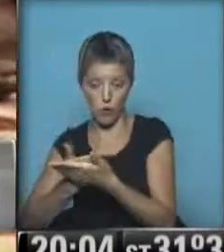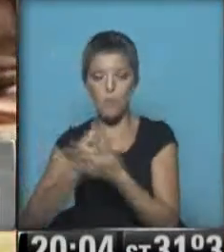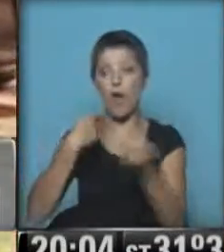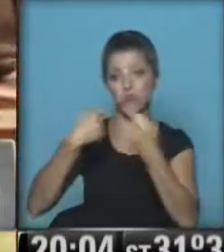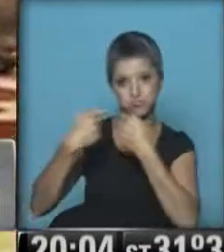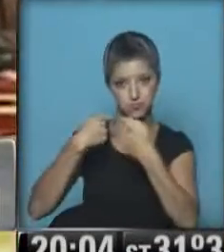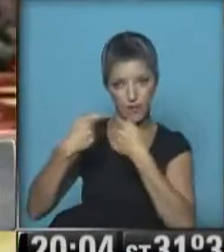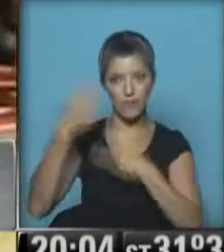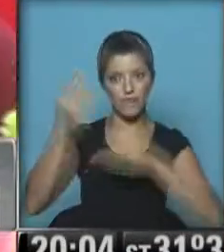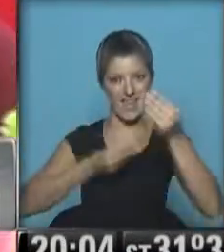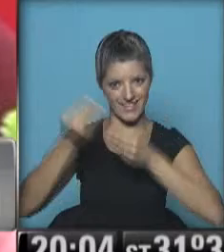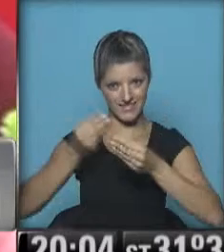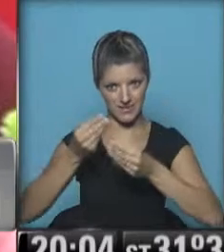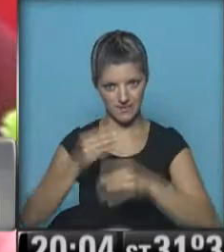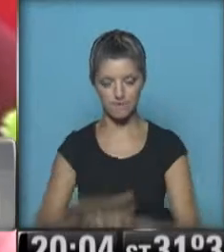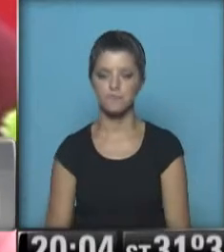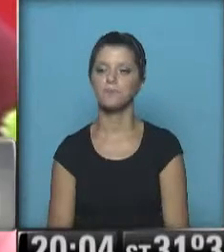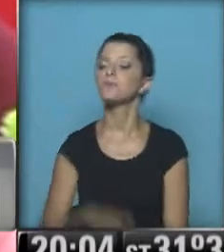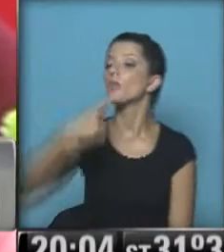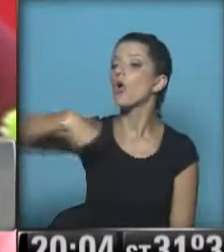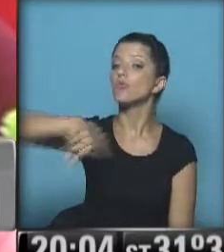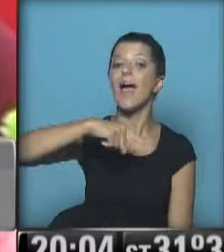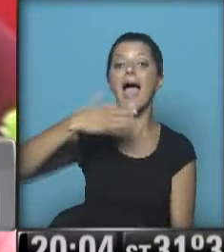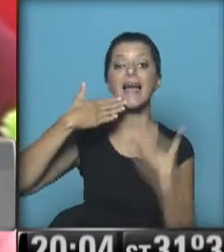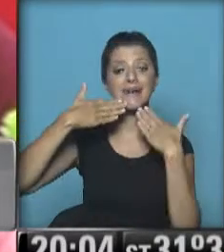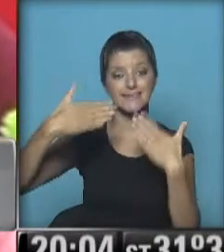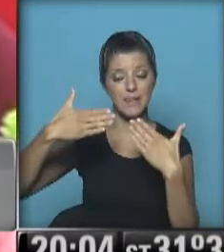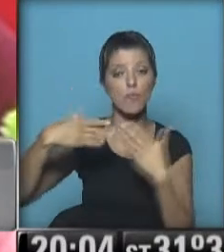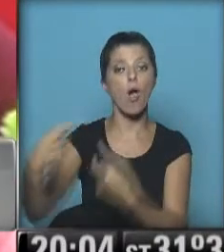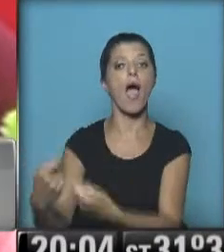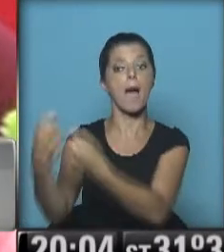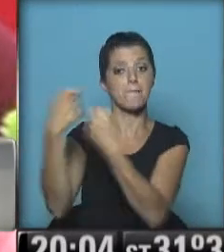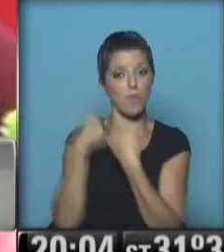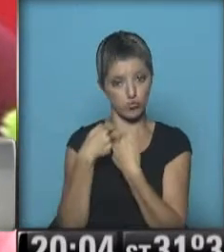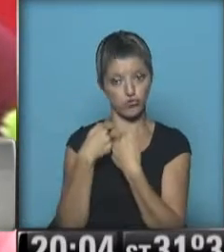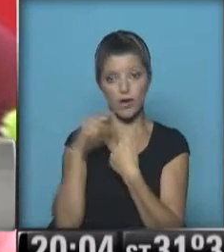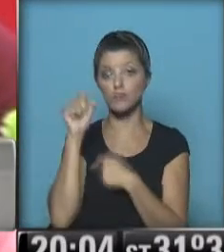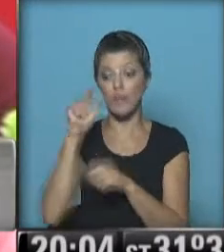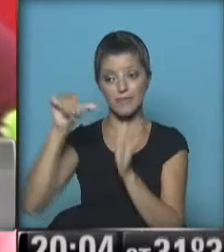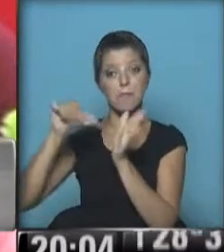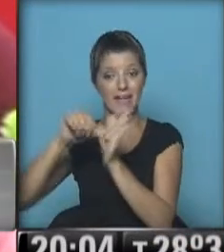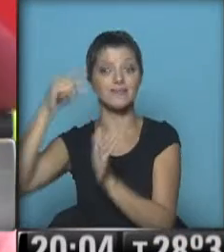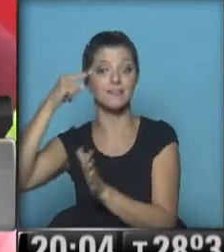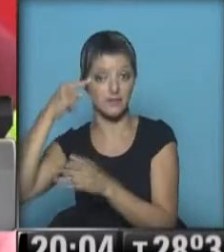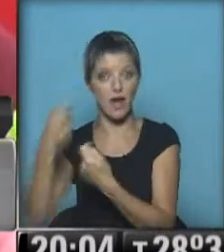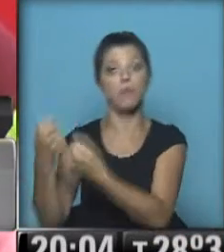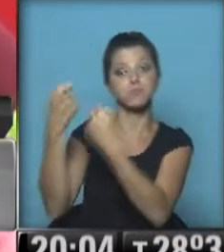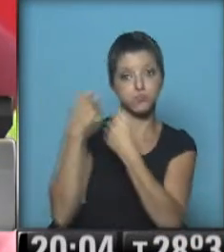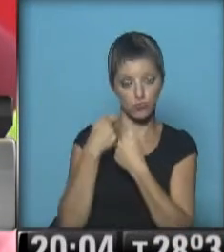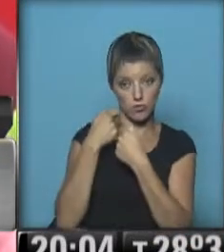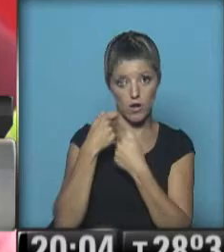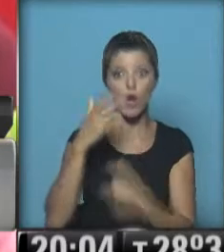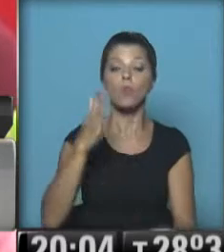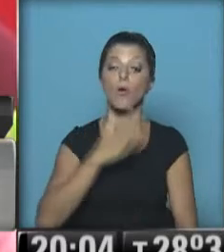financiera. Agradecemos fervientemente el apoyo que China ha dado a la